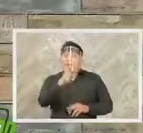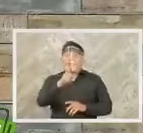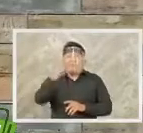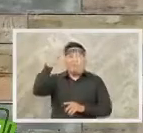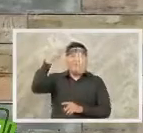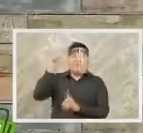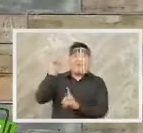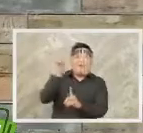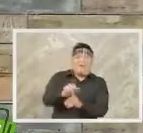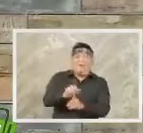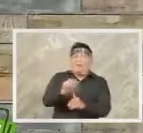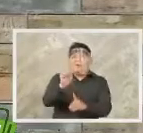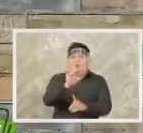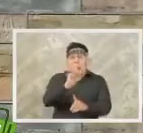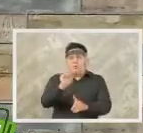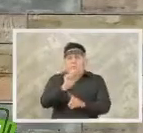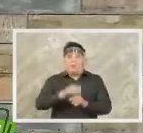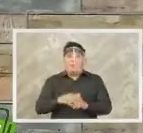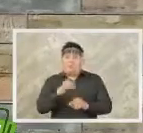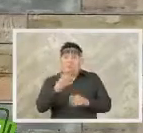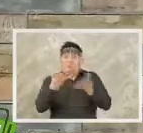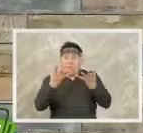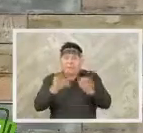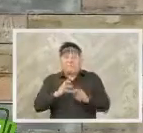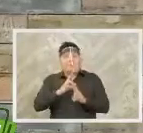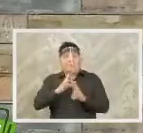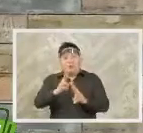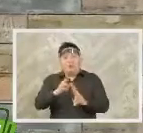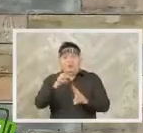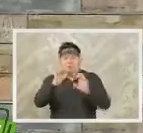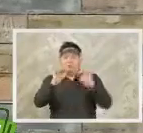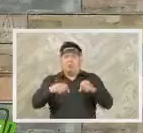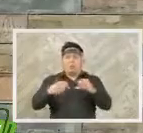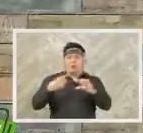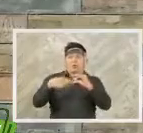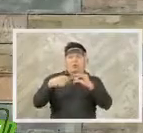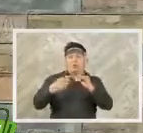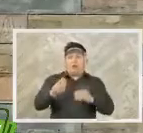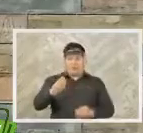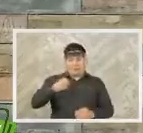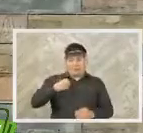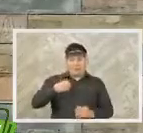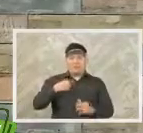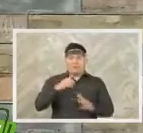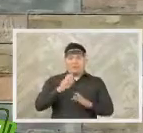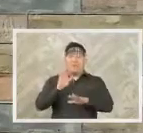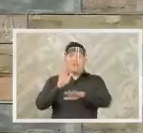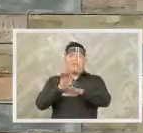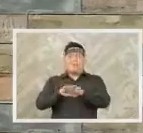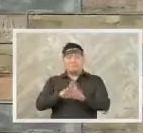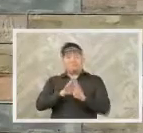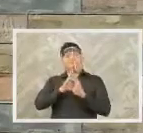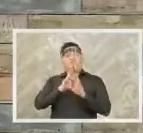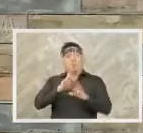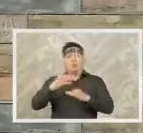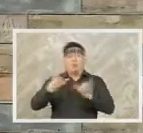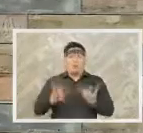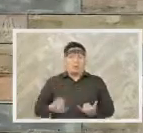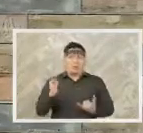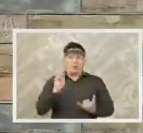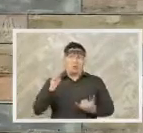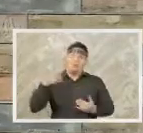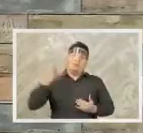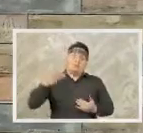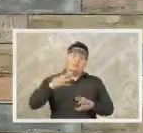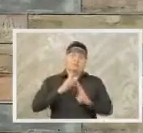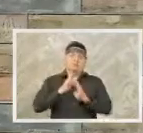una vez podemos dar trazabilidad a esta pregunta. Adicional, tenemos una página web. Lo invito a que si usted tiene